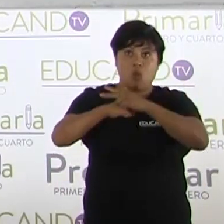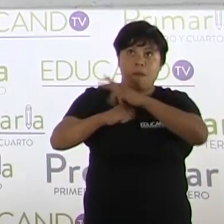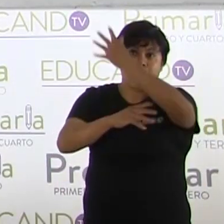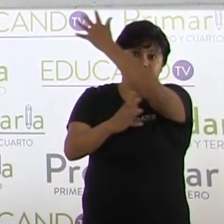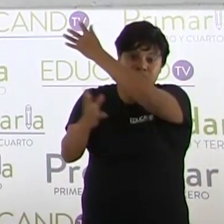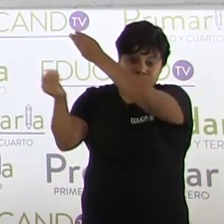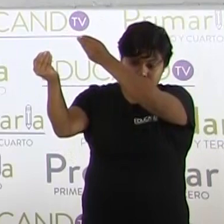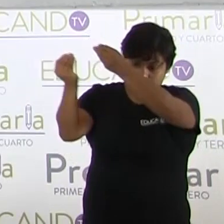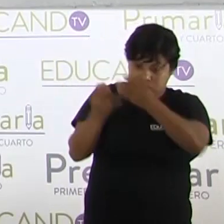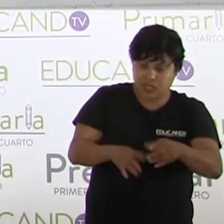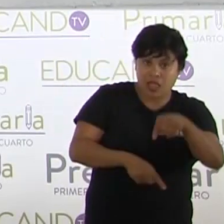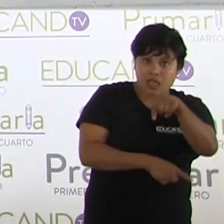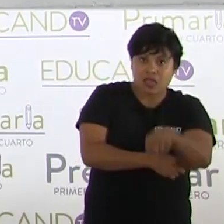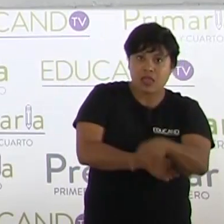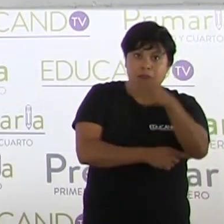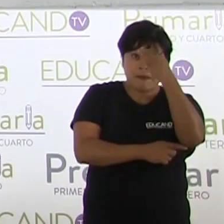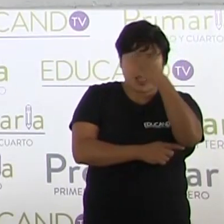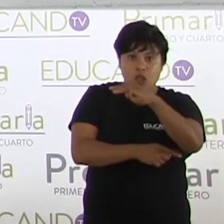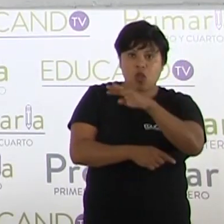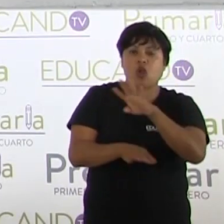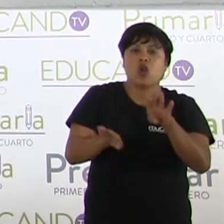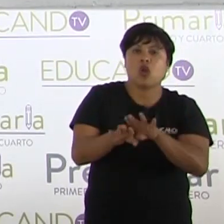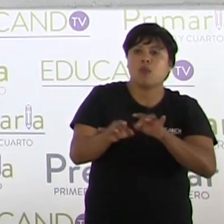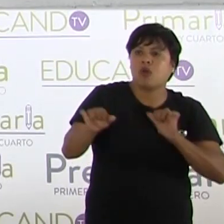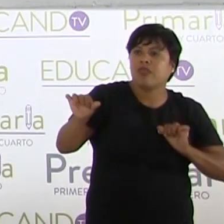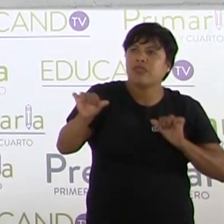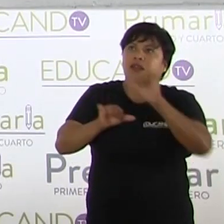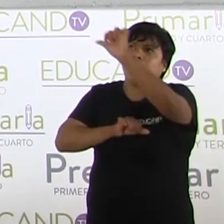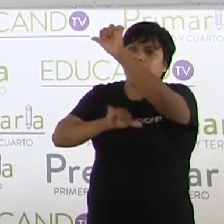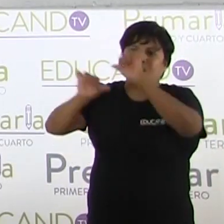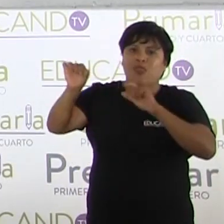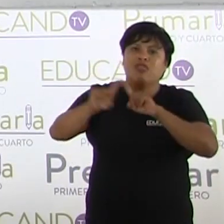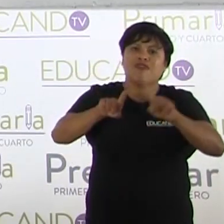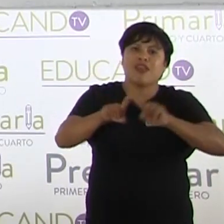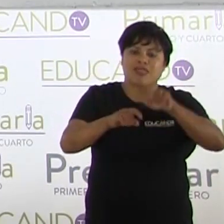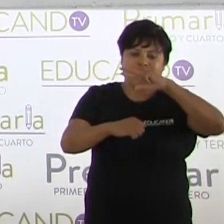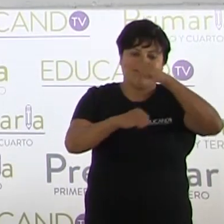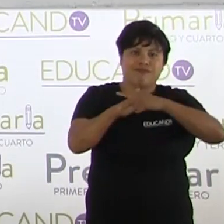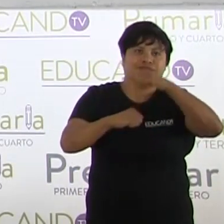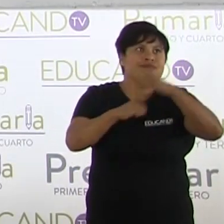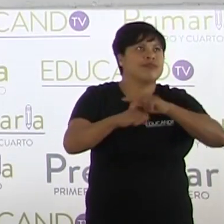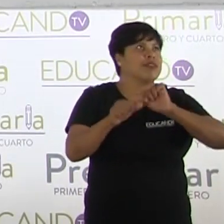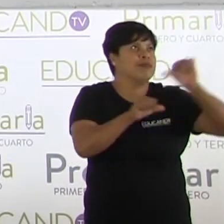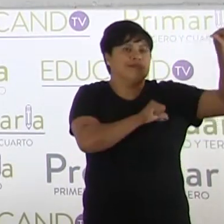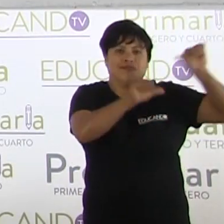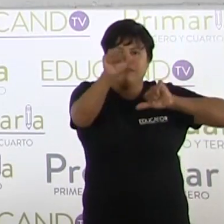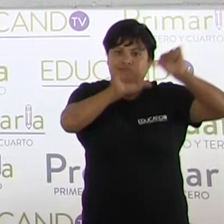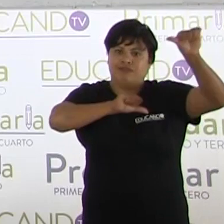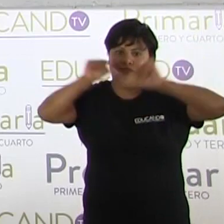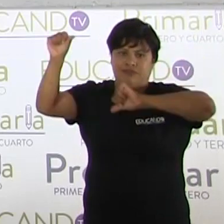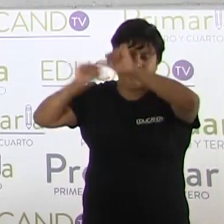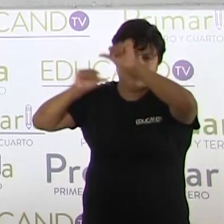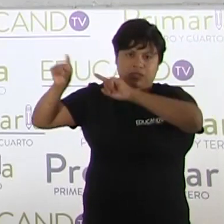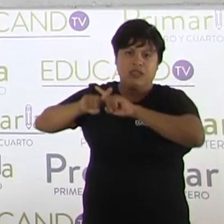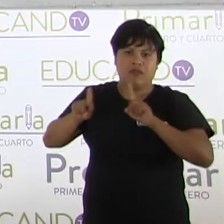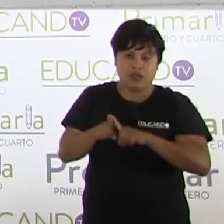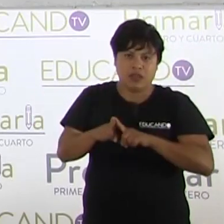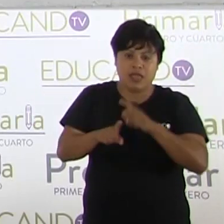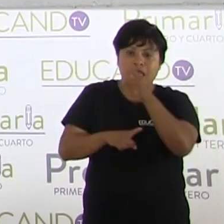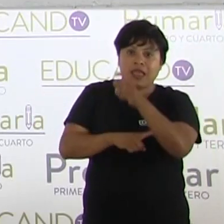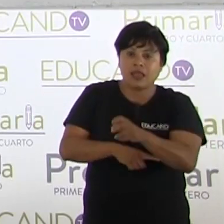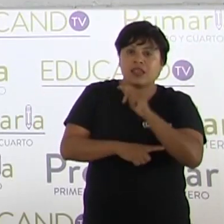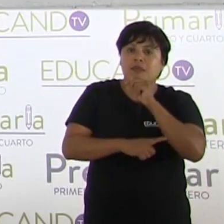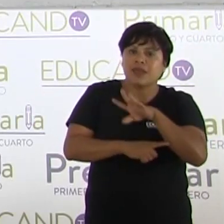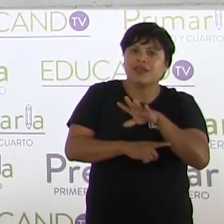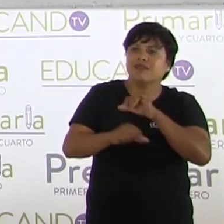términos económicos, de intercambio con diferentes países y que eso también se va a traducir en poesía,